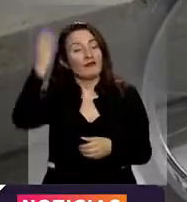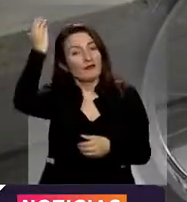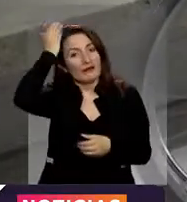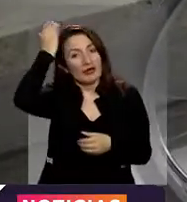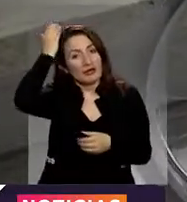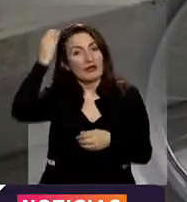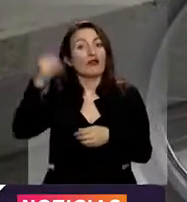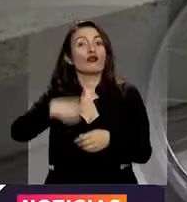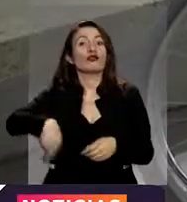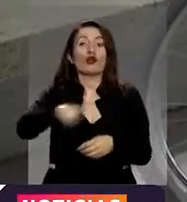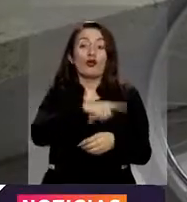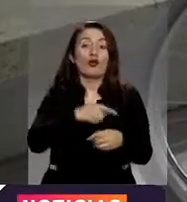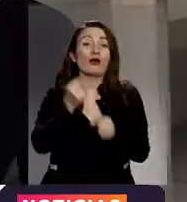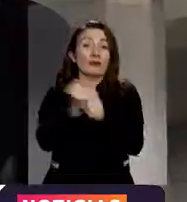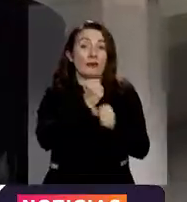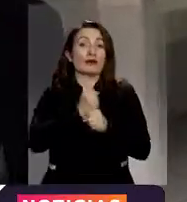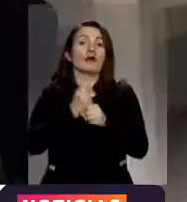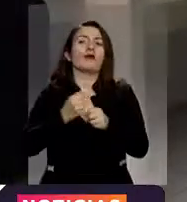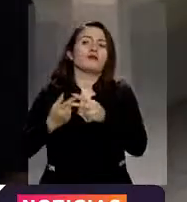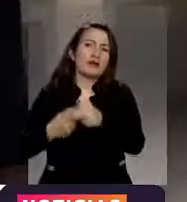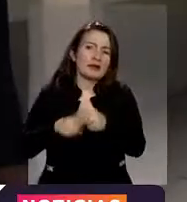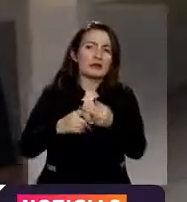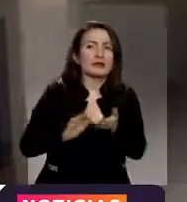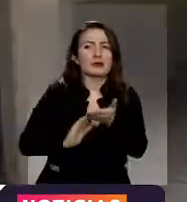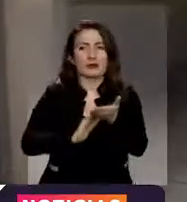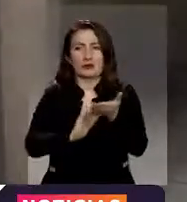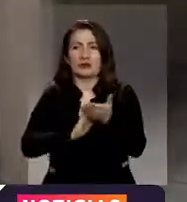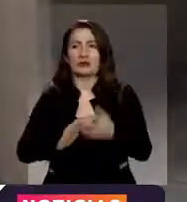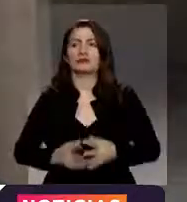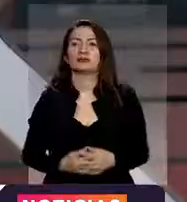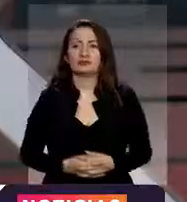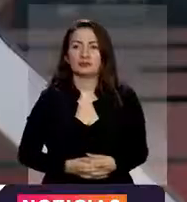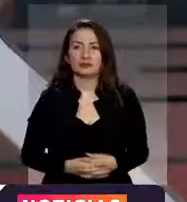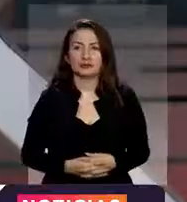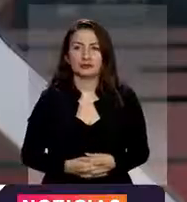modo de empleo y respectivo mantenimiento de cada artefacto. Y esta